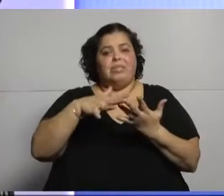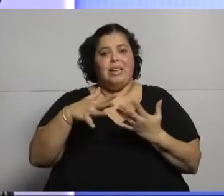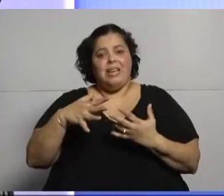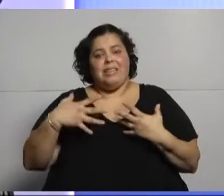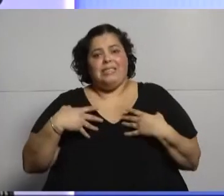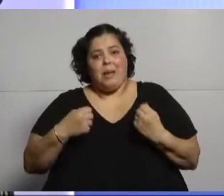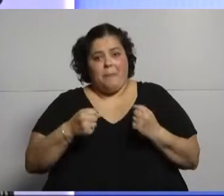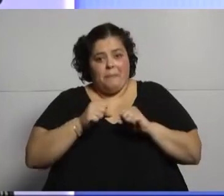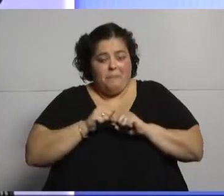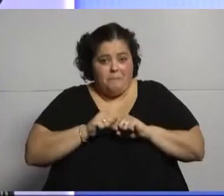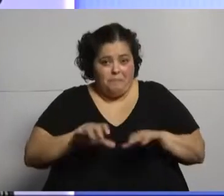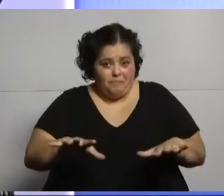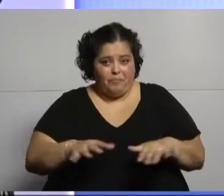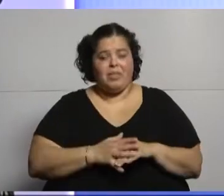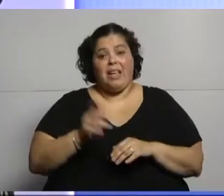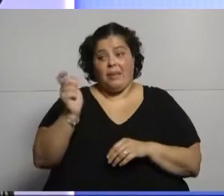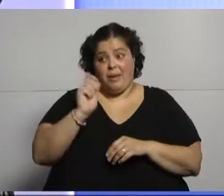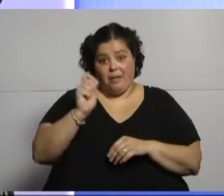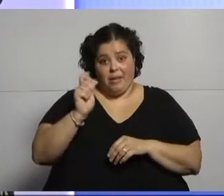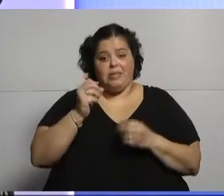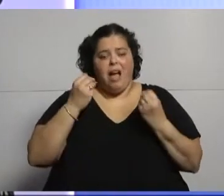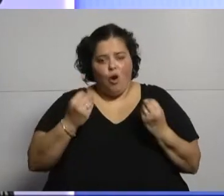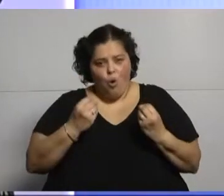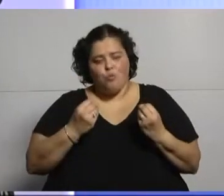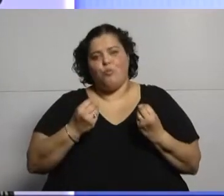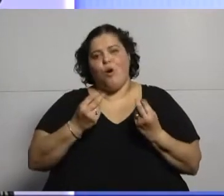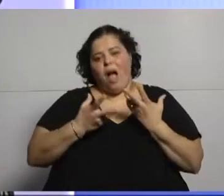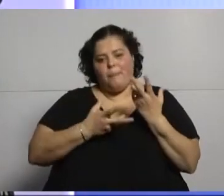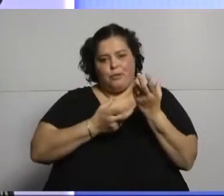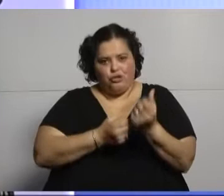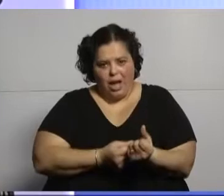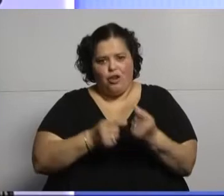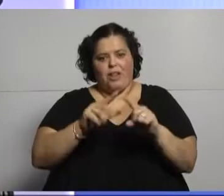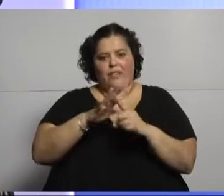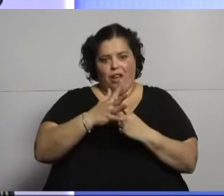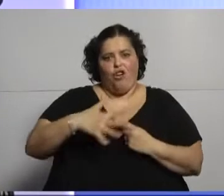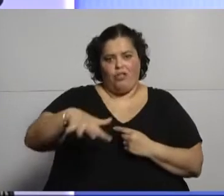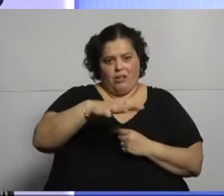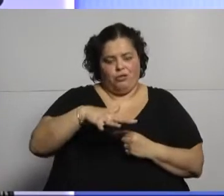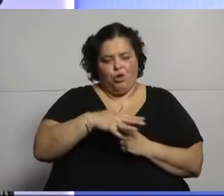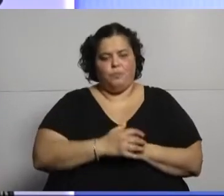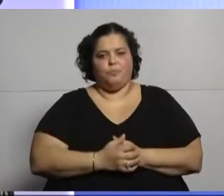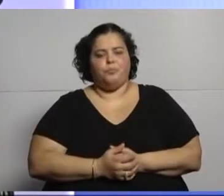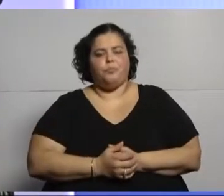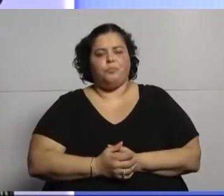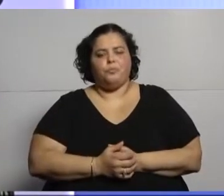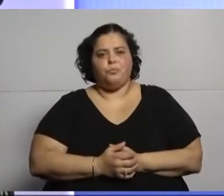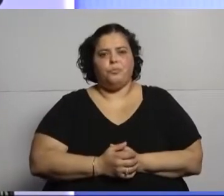las TIC han podido apoyar y ayudar, digamos, en este contexto crítico.